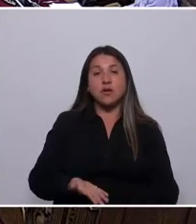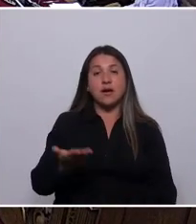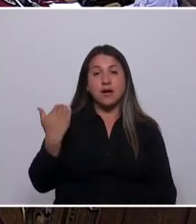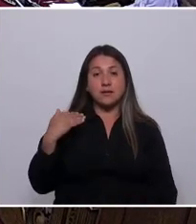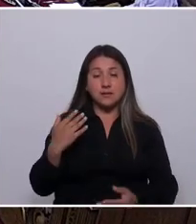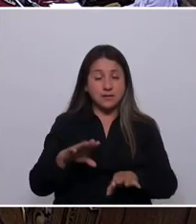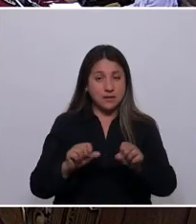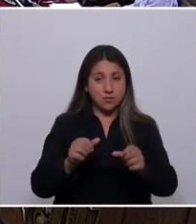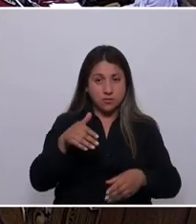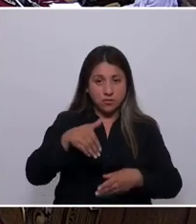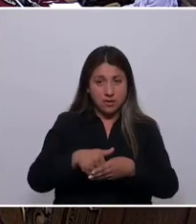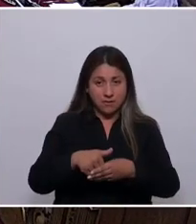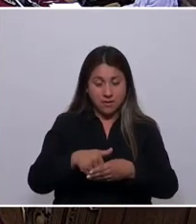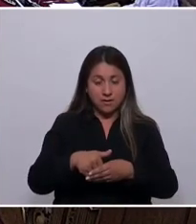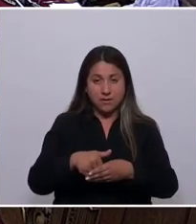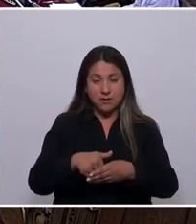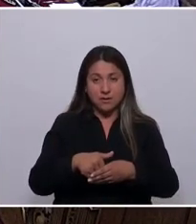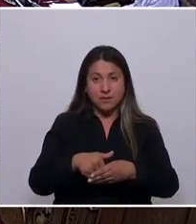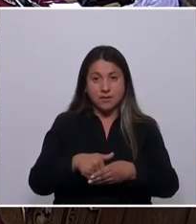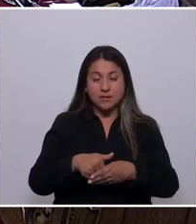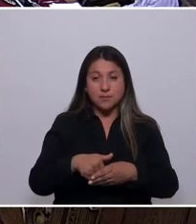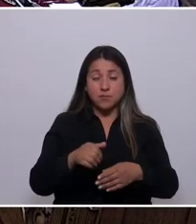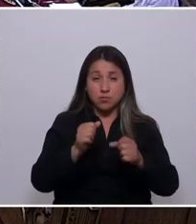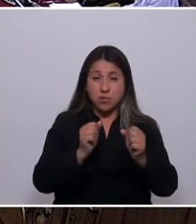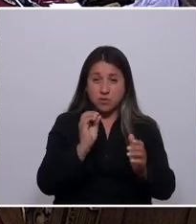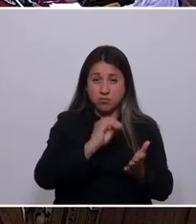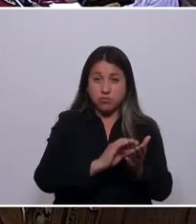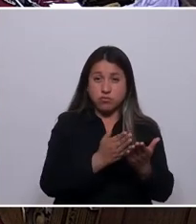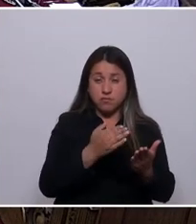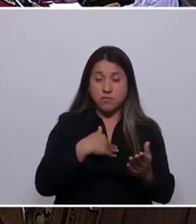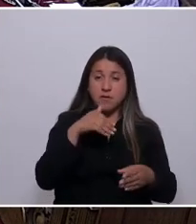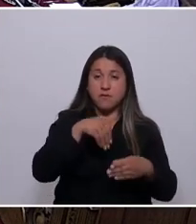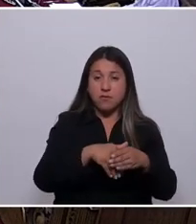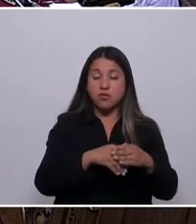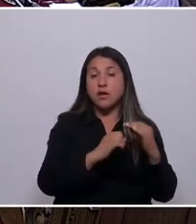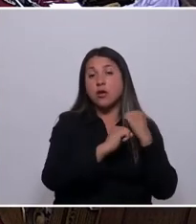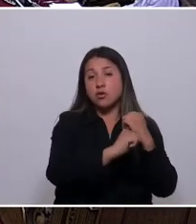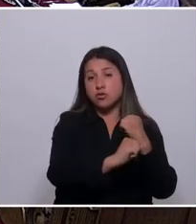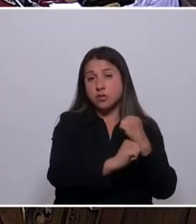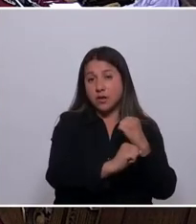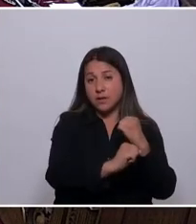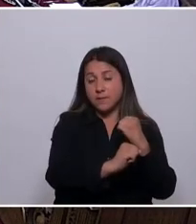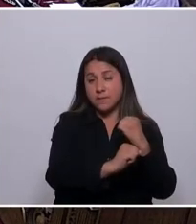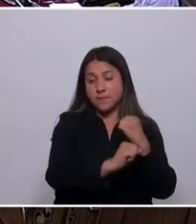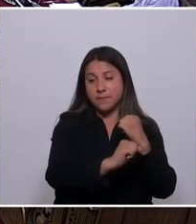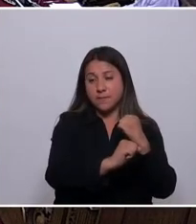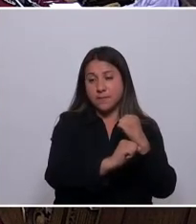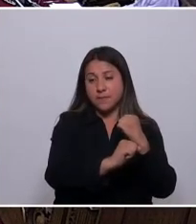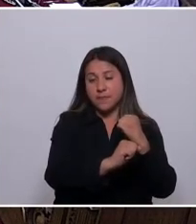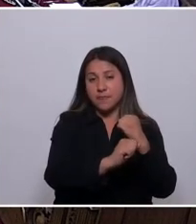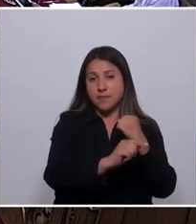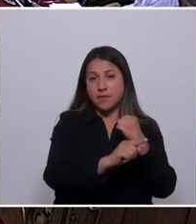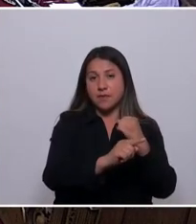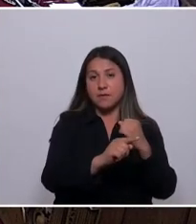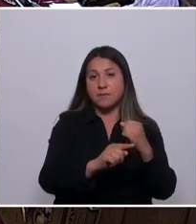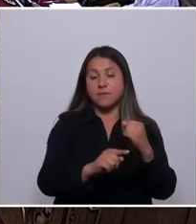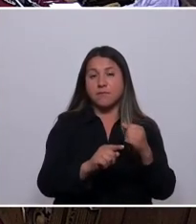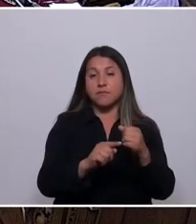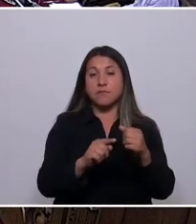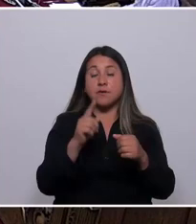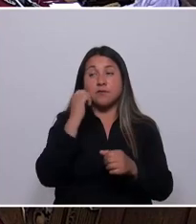votada, la anterior a esta, se pudiera consignar que mi voto era en contra. Al parecer, por un descuido, lo hice a